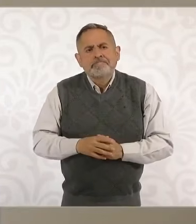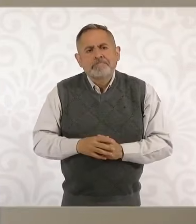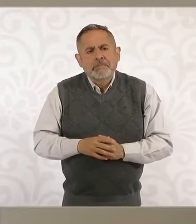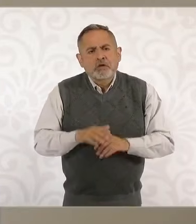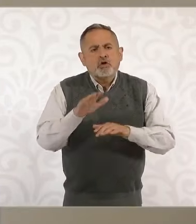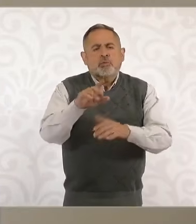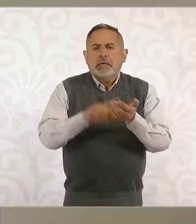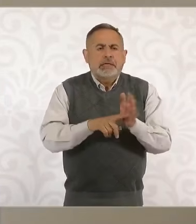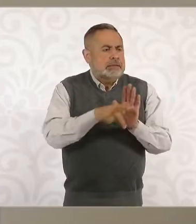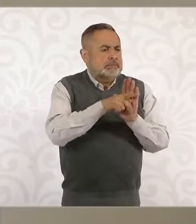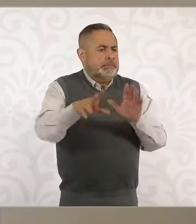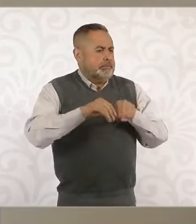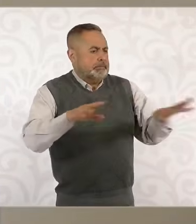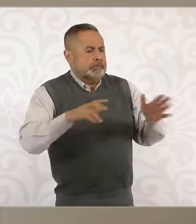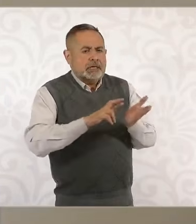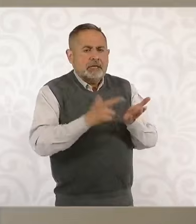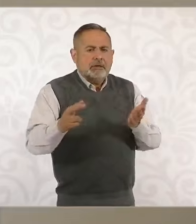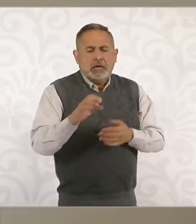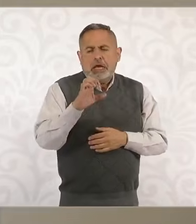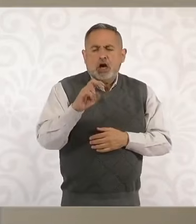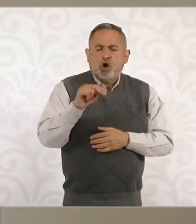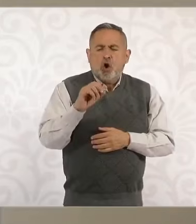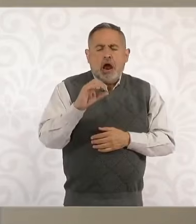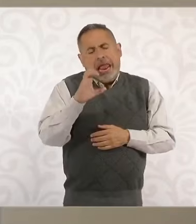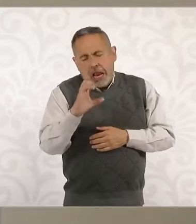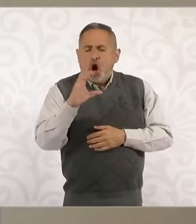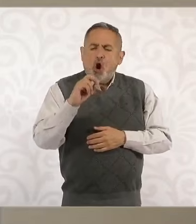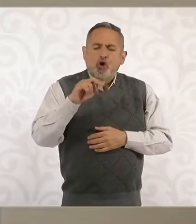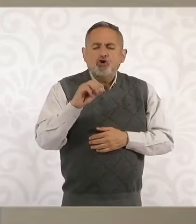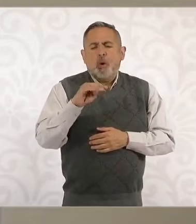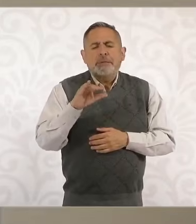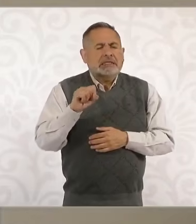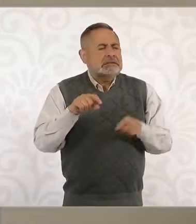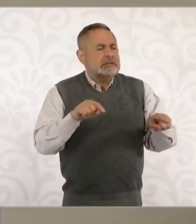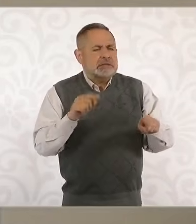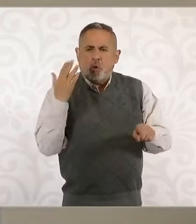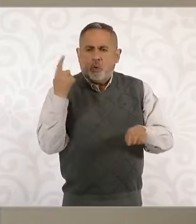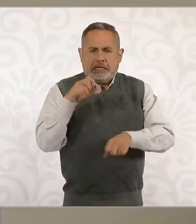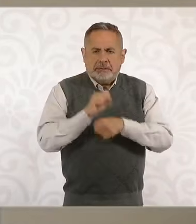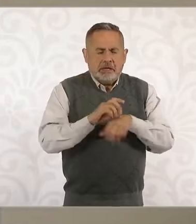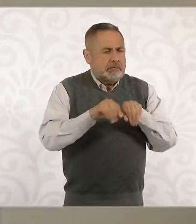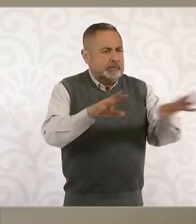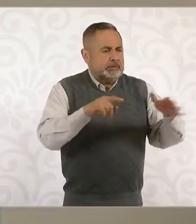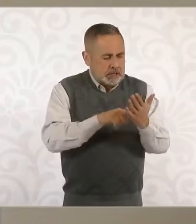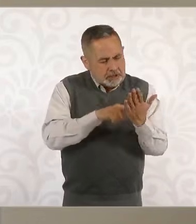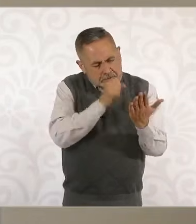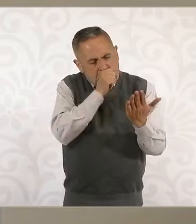sobre lo que publicó la revista The Economics la semana pasada, en un artículo que habla sobre